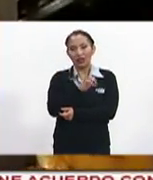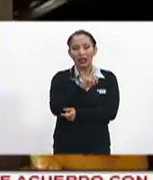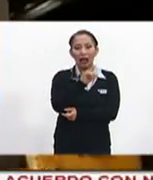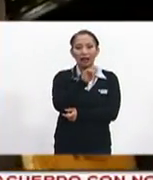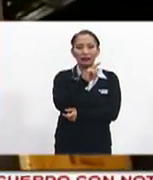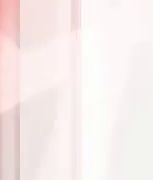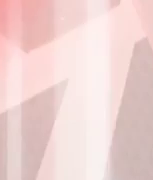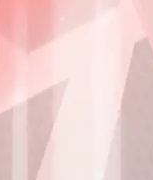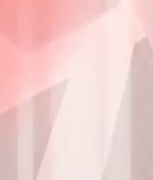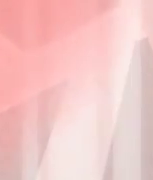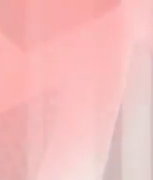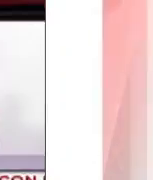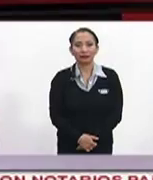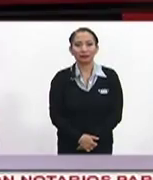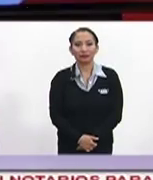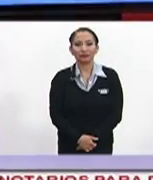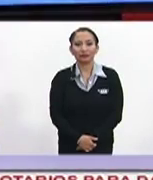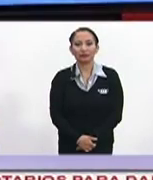Lighthizer.